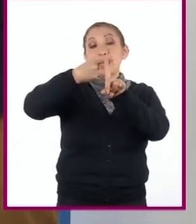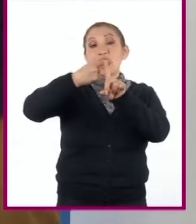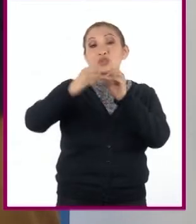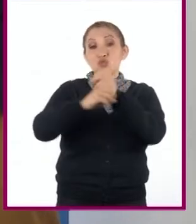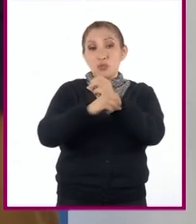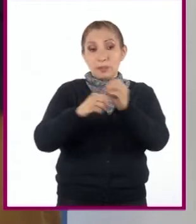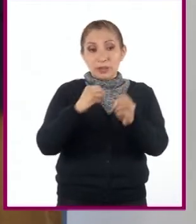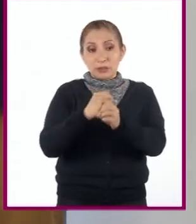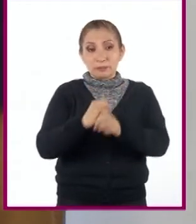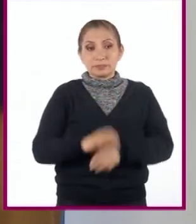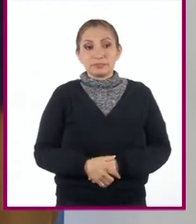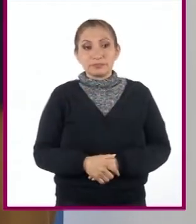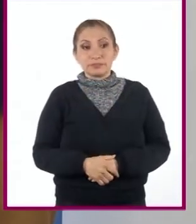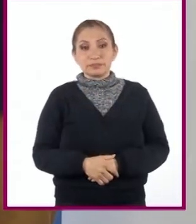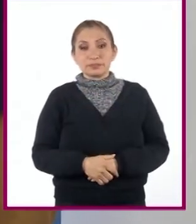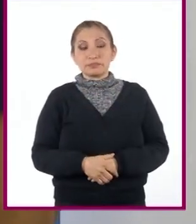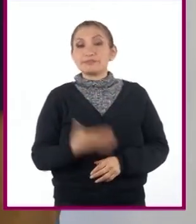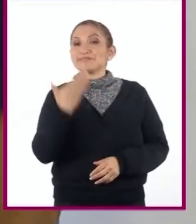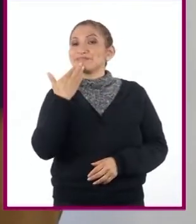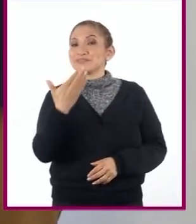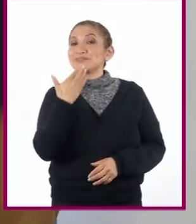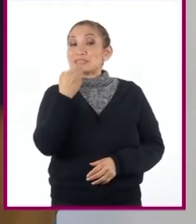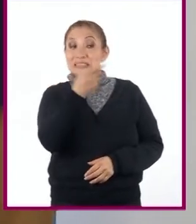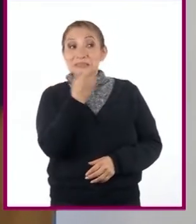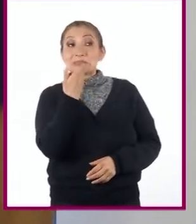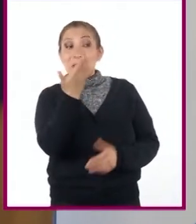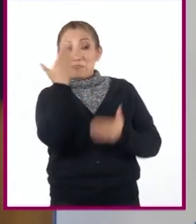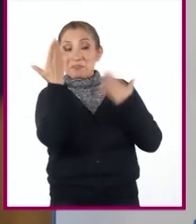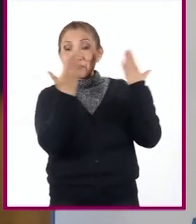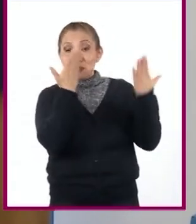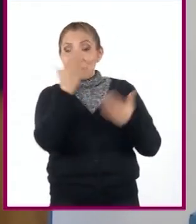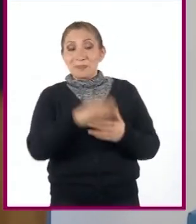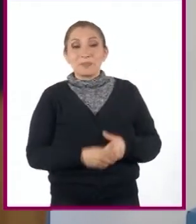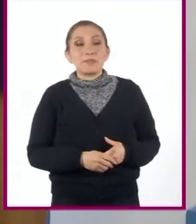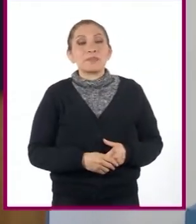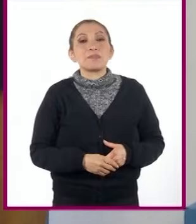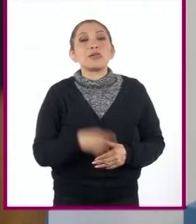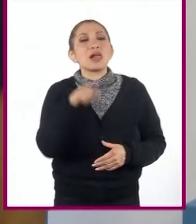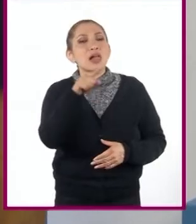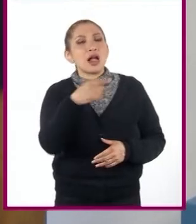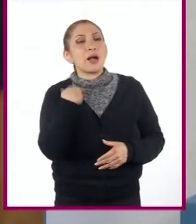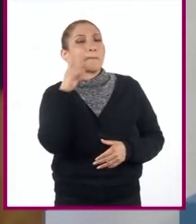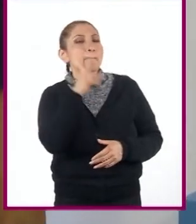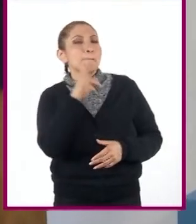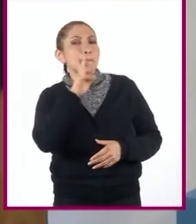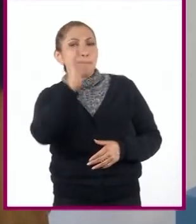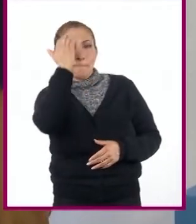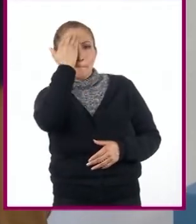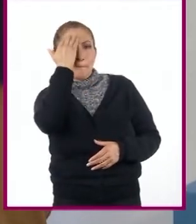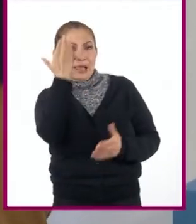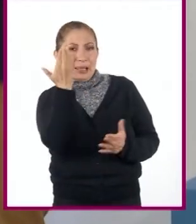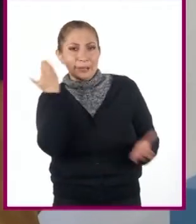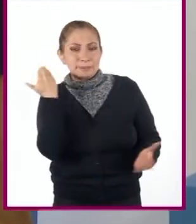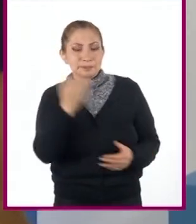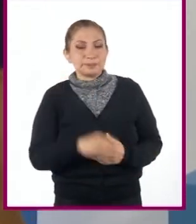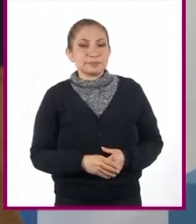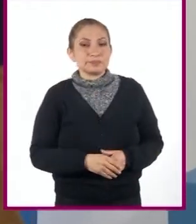cuerpo. Muy bien, eres un gran estudiante. Pongamos a prueba nuestro conocimiento.